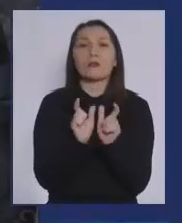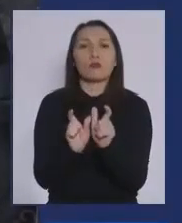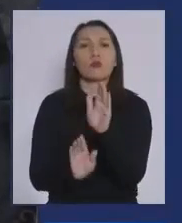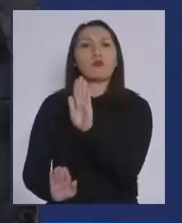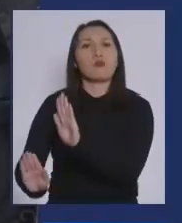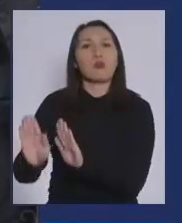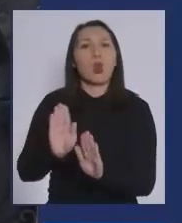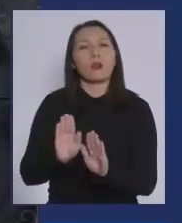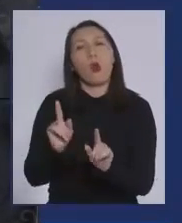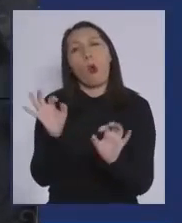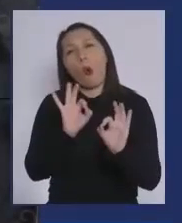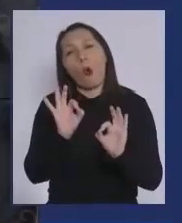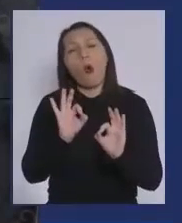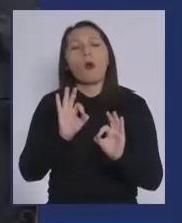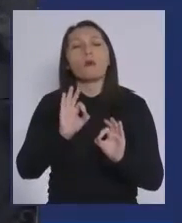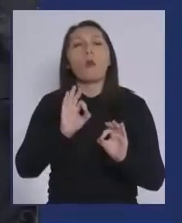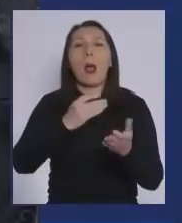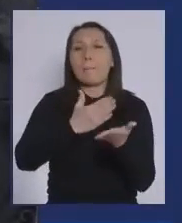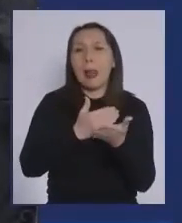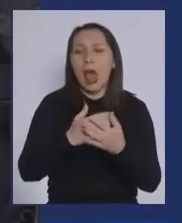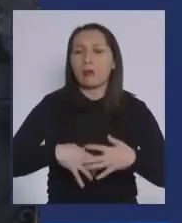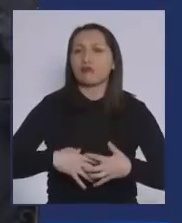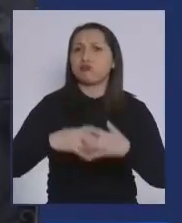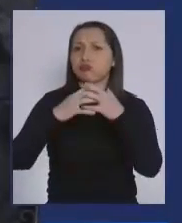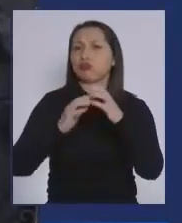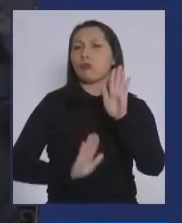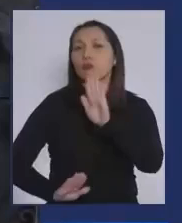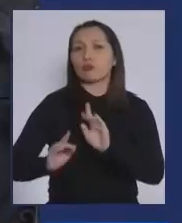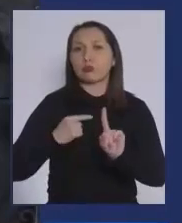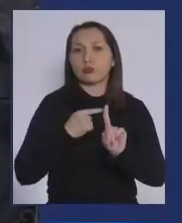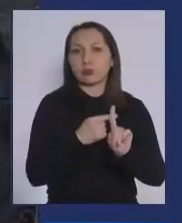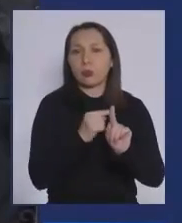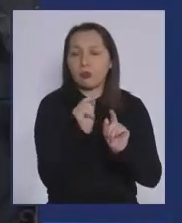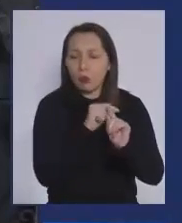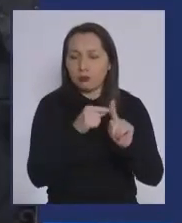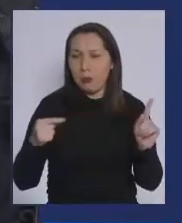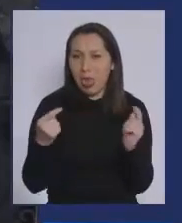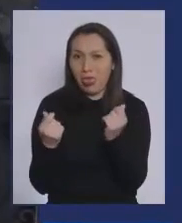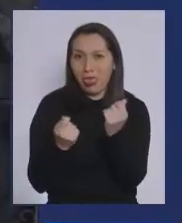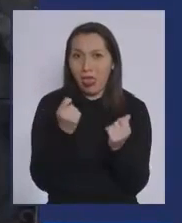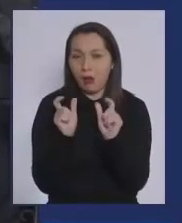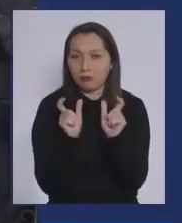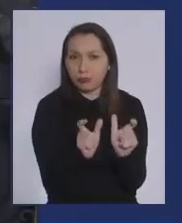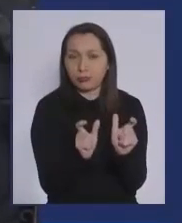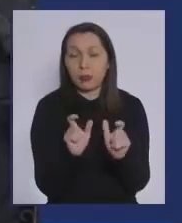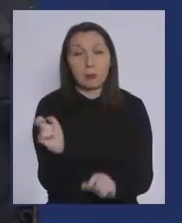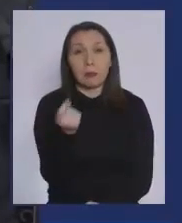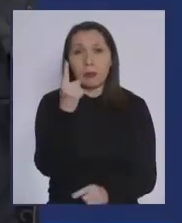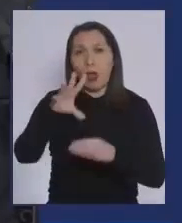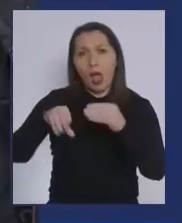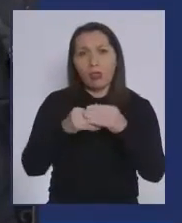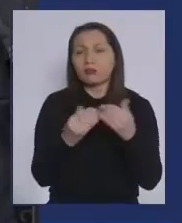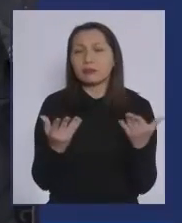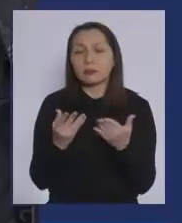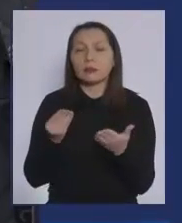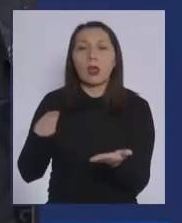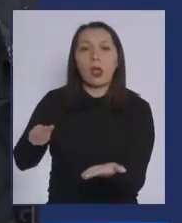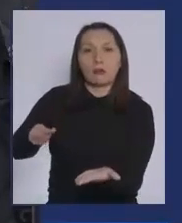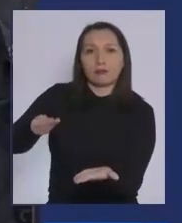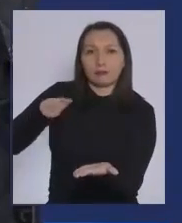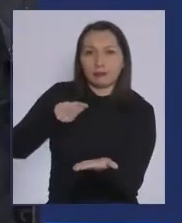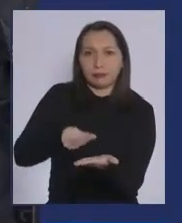o este plan fortalecido de protección de la clase media incorpora primero un aporte